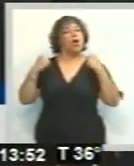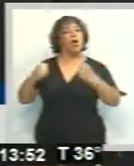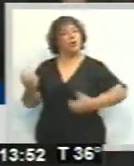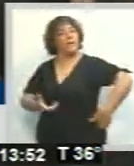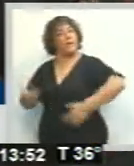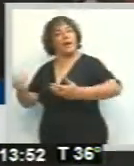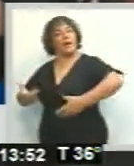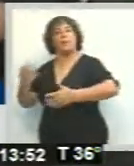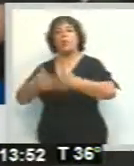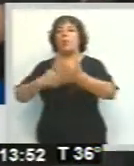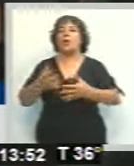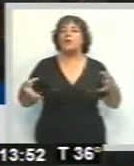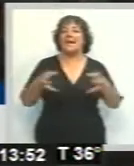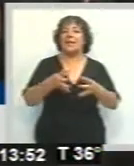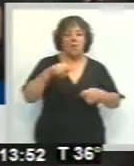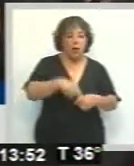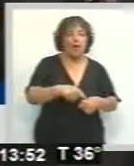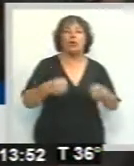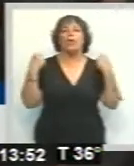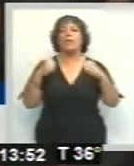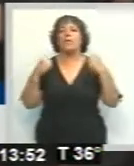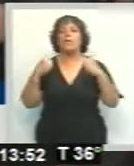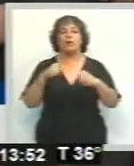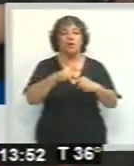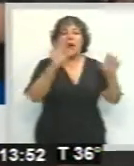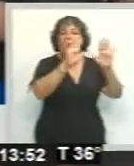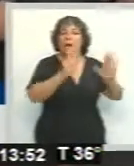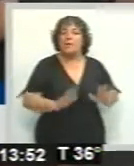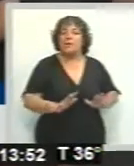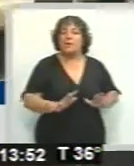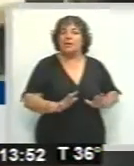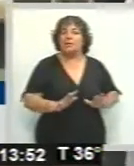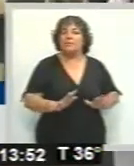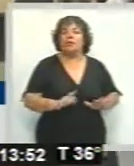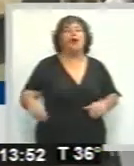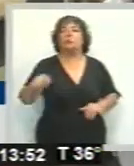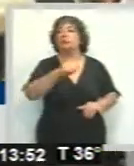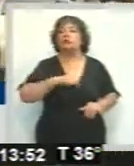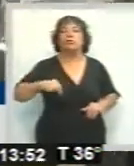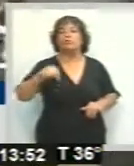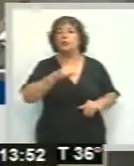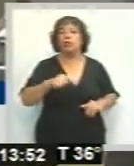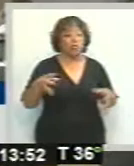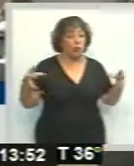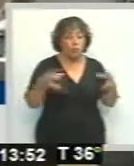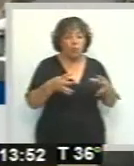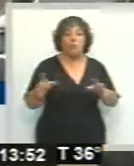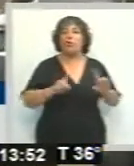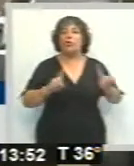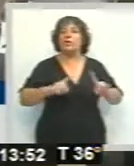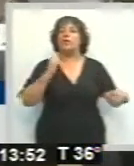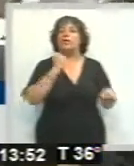equipo? Este es un deporte que, como bien vos decís, es formador. Nosotros con Tico, con Pepe, y trabajamos